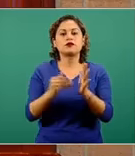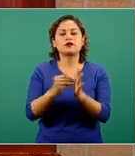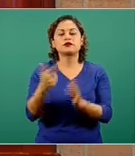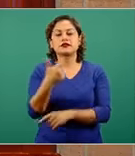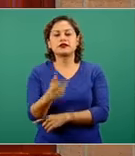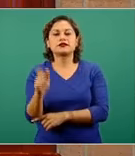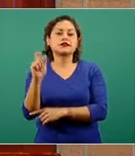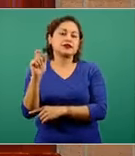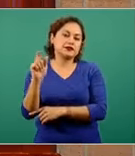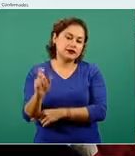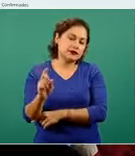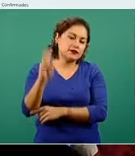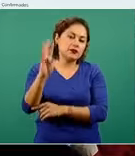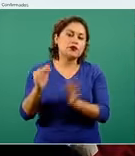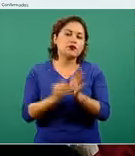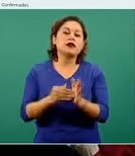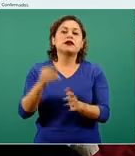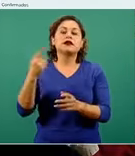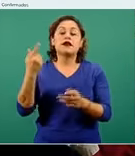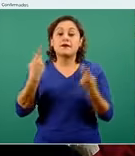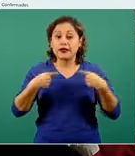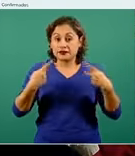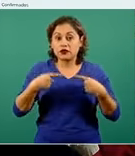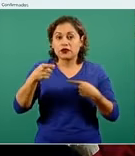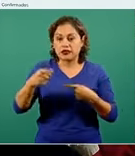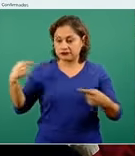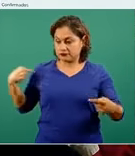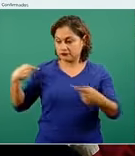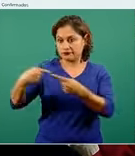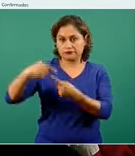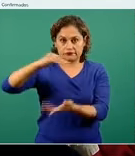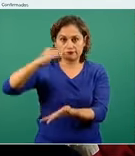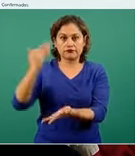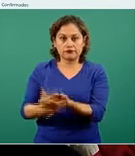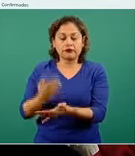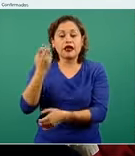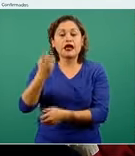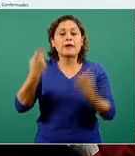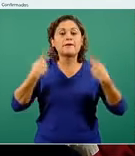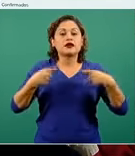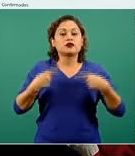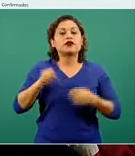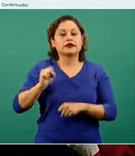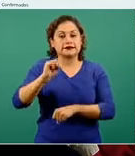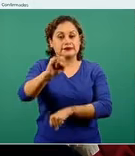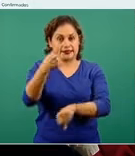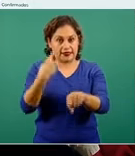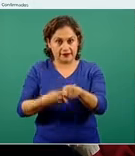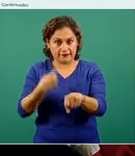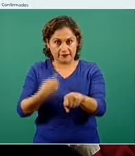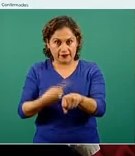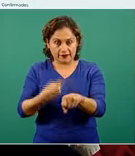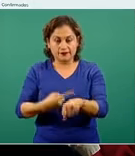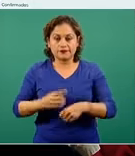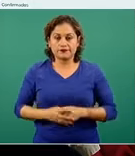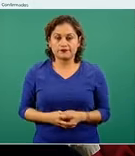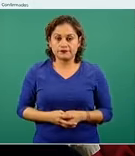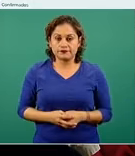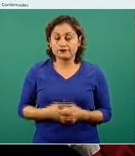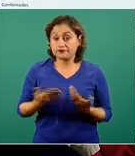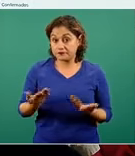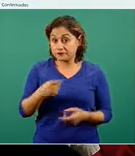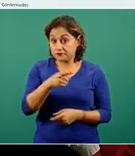1.752.347 son las personas que para el corte del día de hoy se consideran como casos confirmados de la enfermedad y entonces así también con un